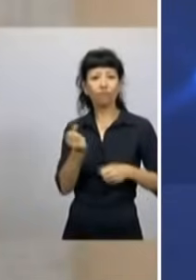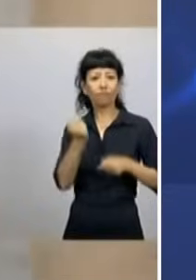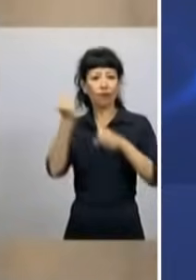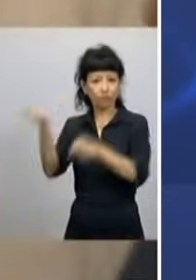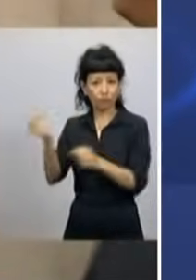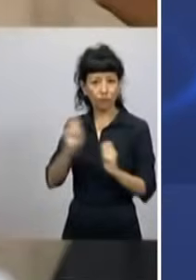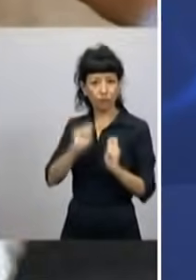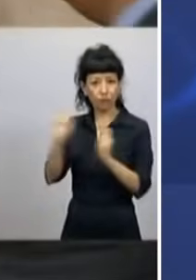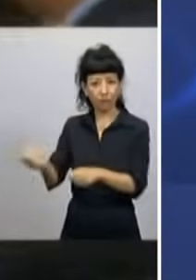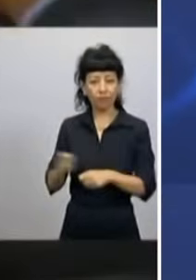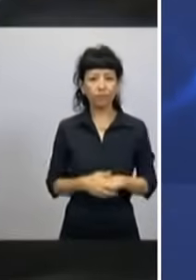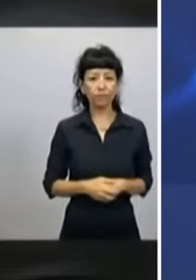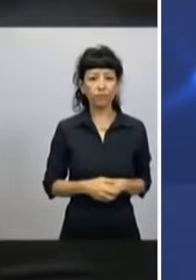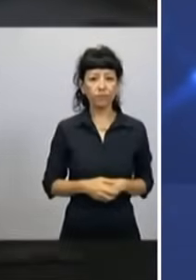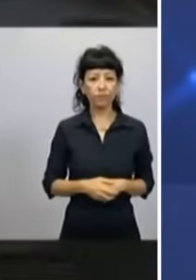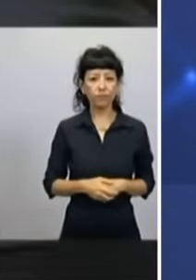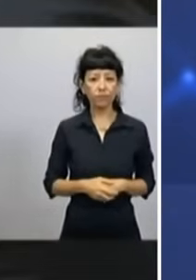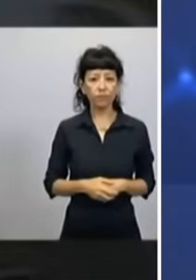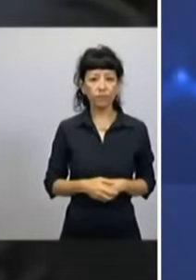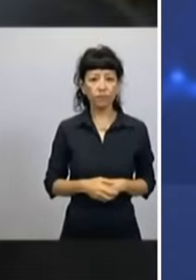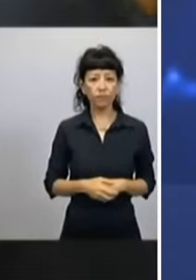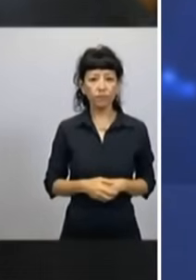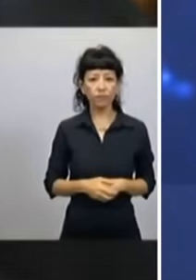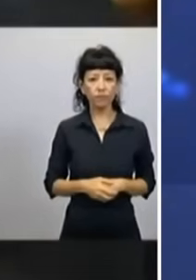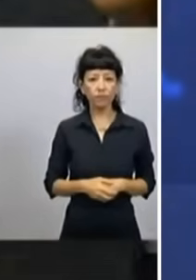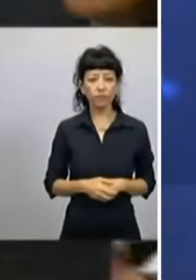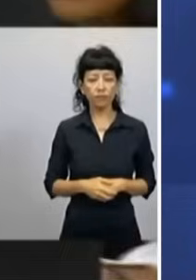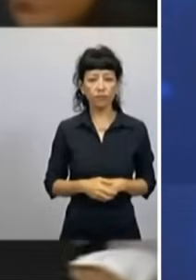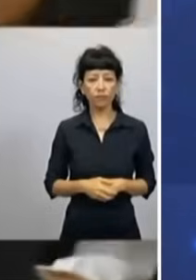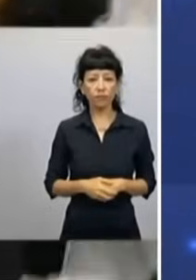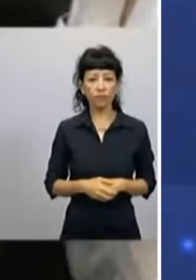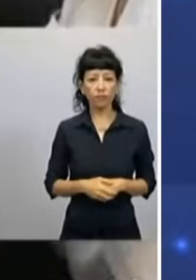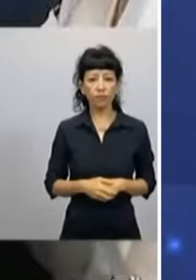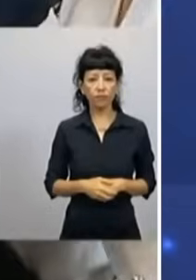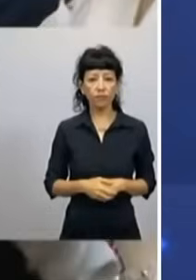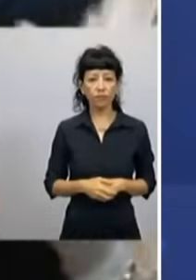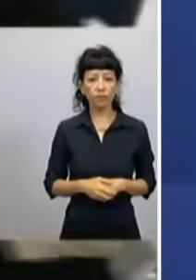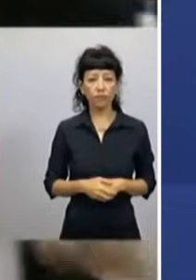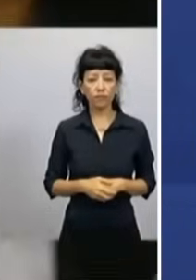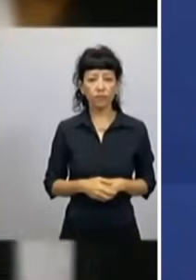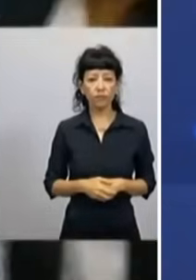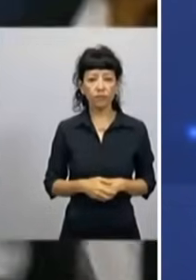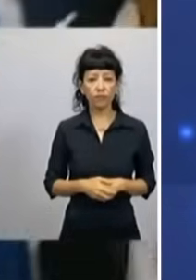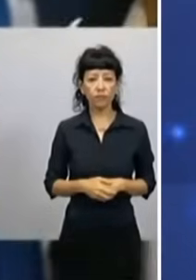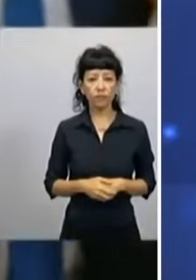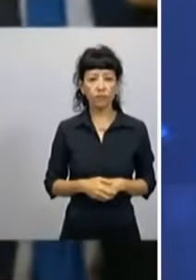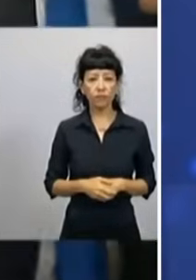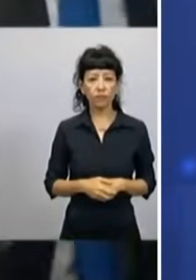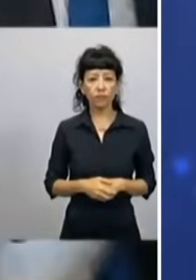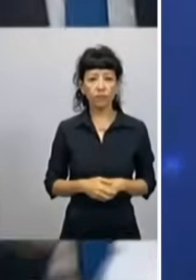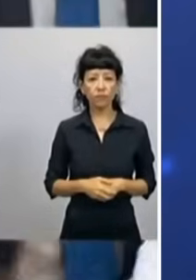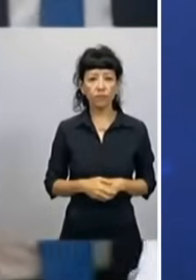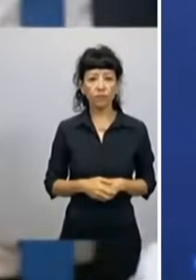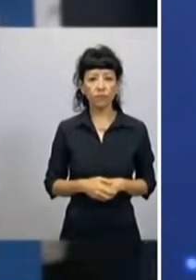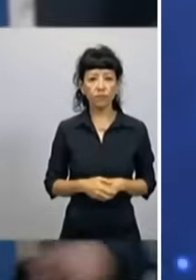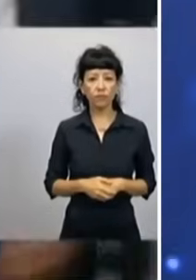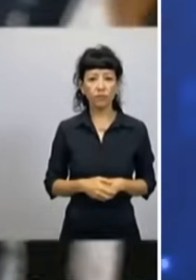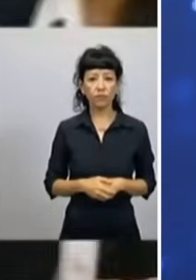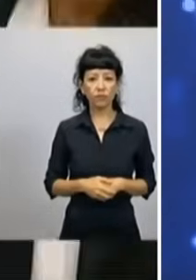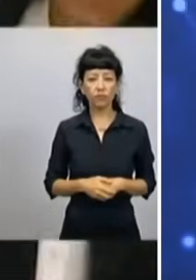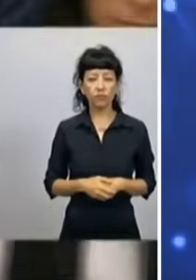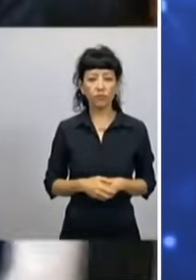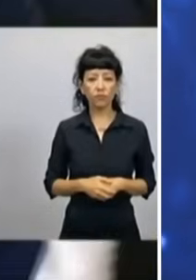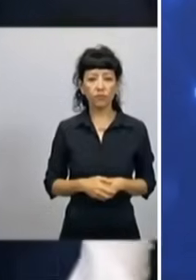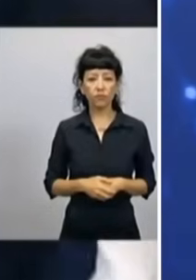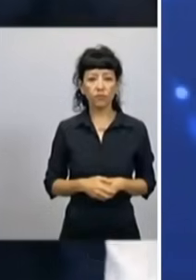los votos las propuestas de Milei, la motosierra, como él lo simplificó y como es conocido en el resto del mundo